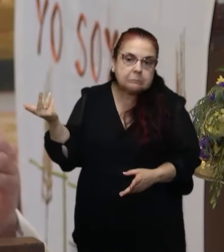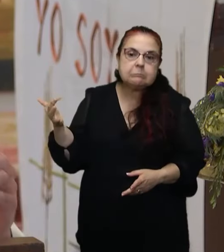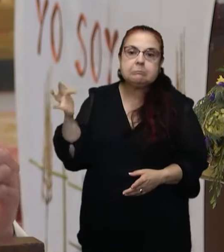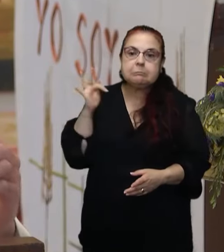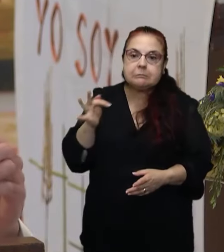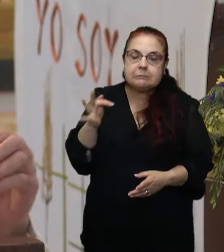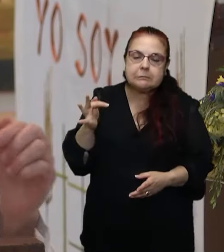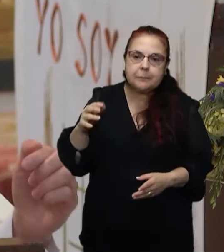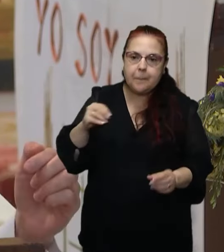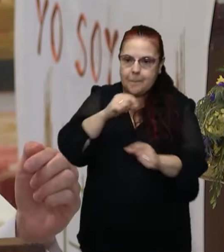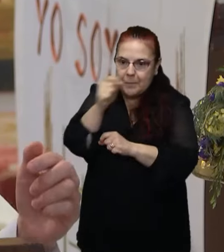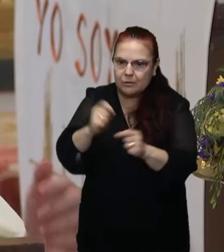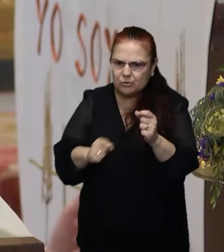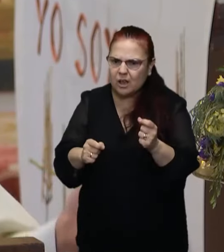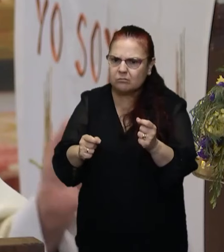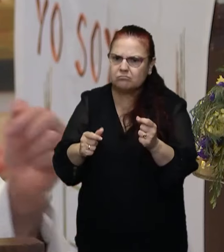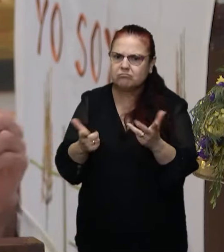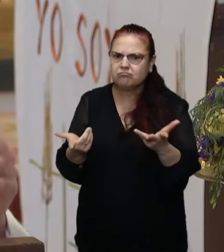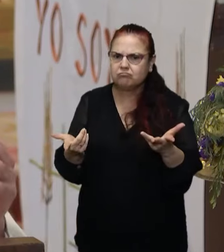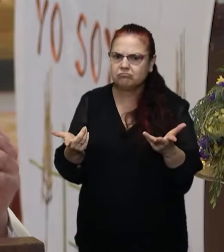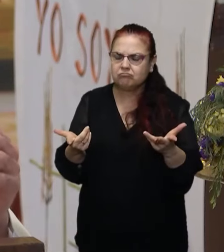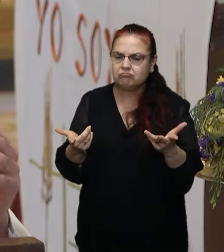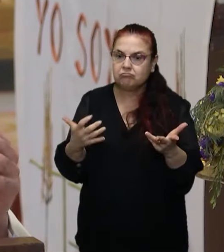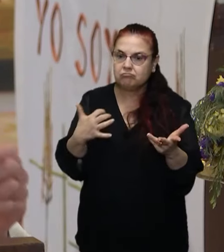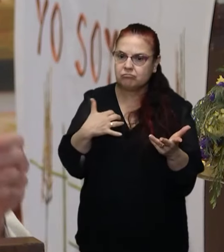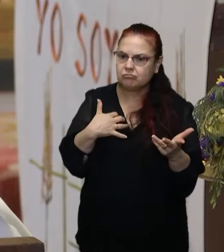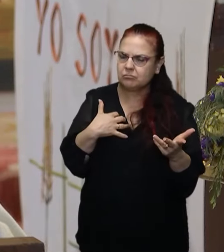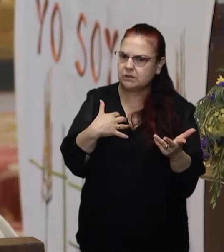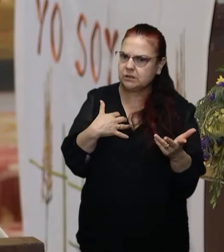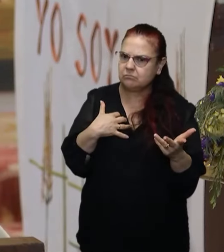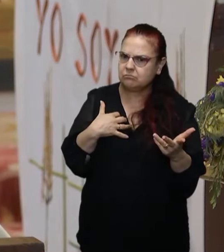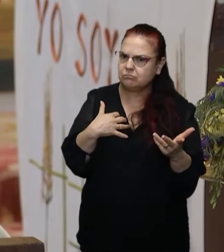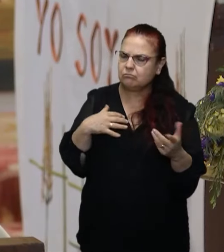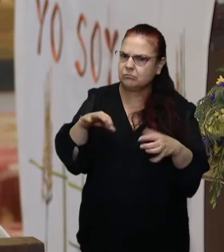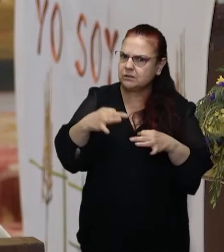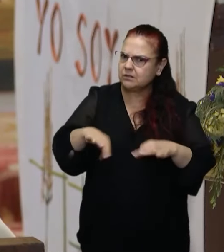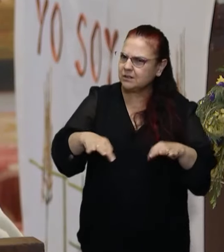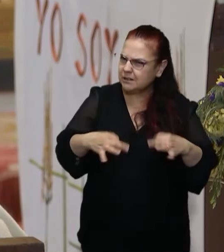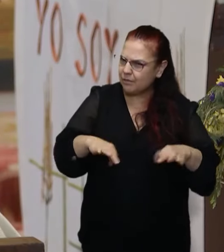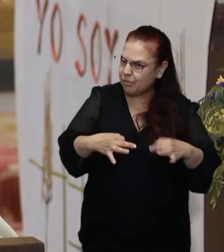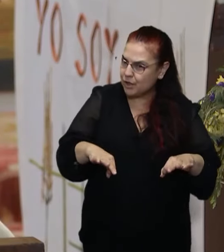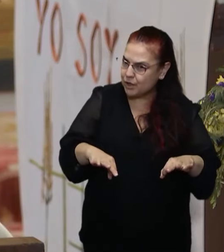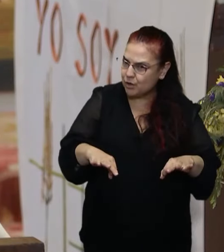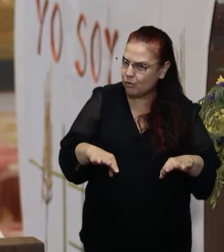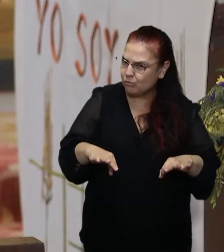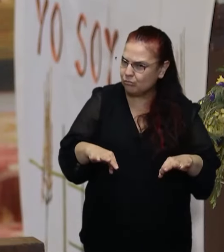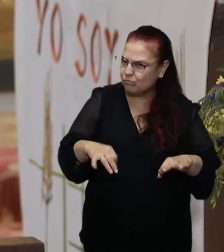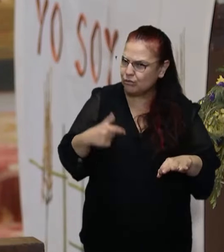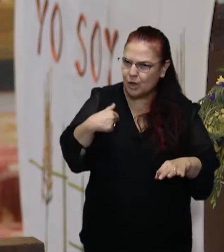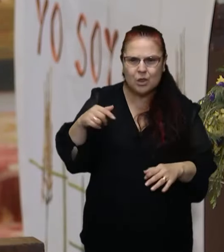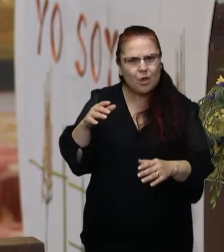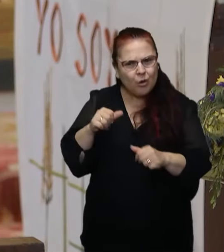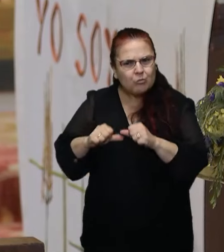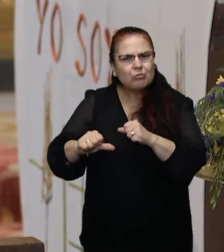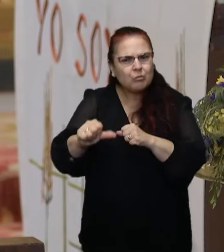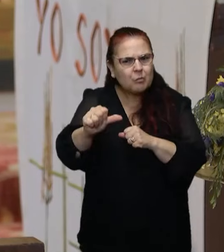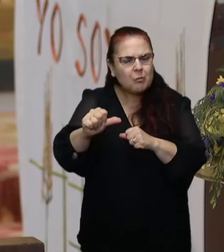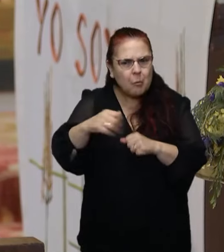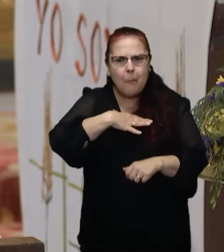y preguntarnos si sin humildad cualquier virtud llega a ser verdadera